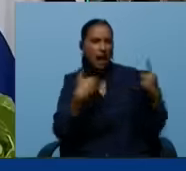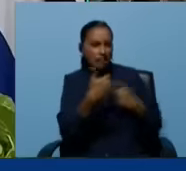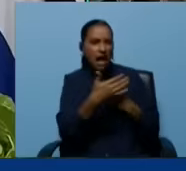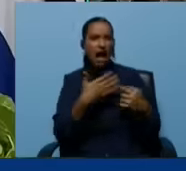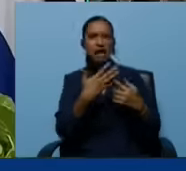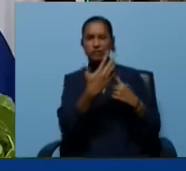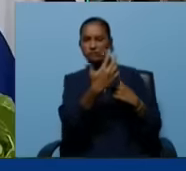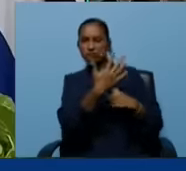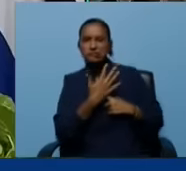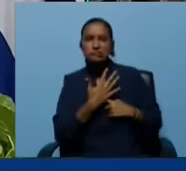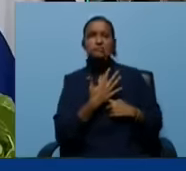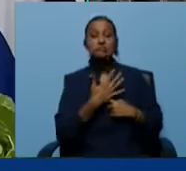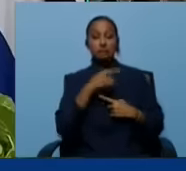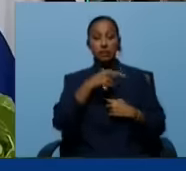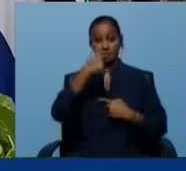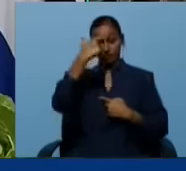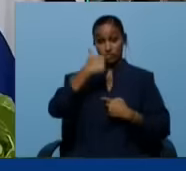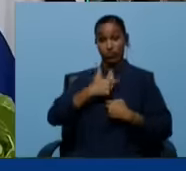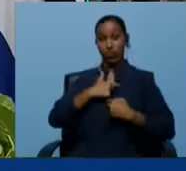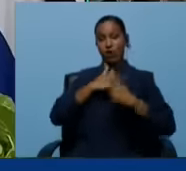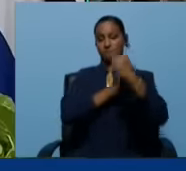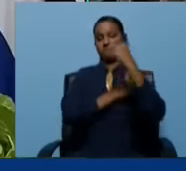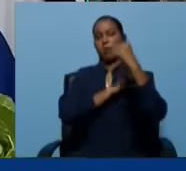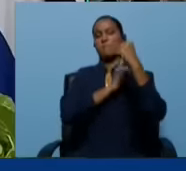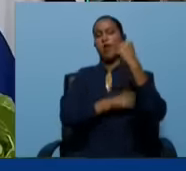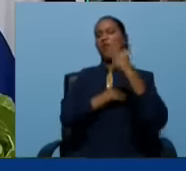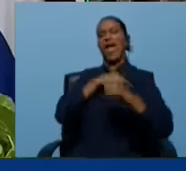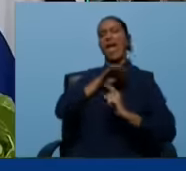de las que se dieron después